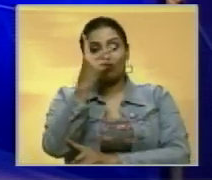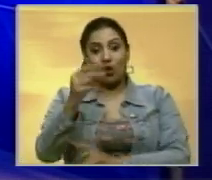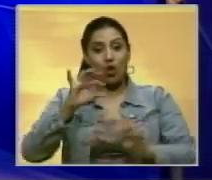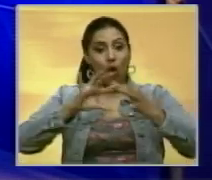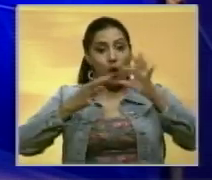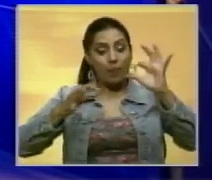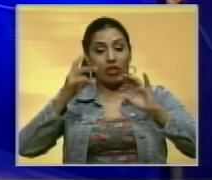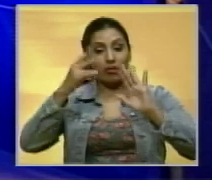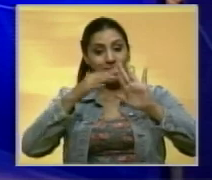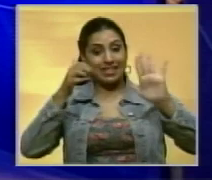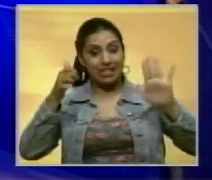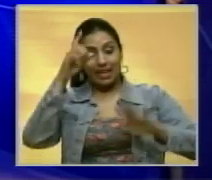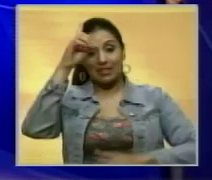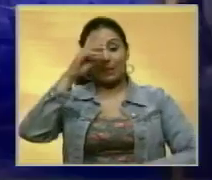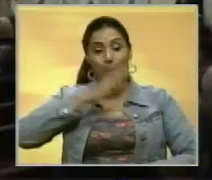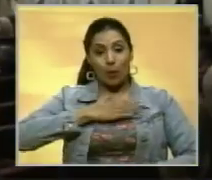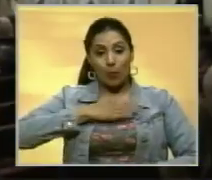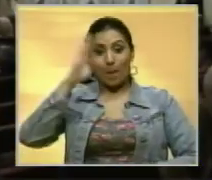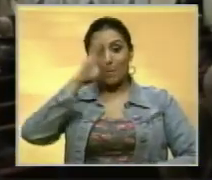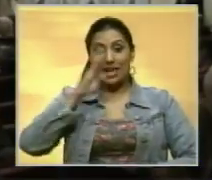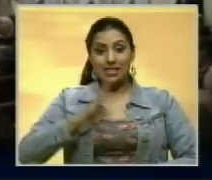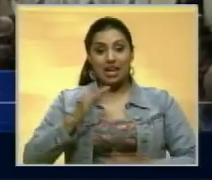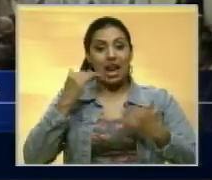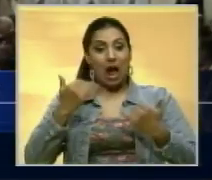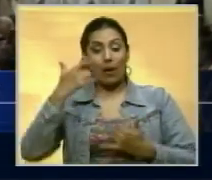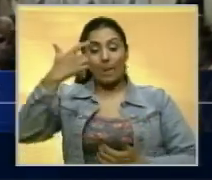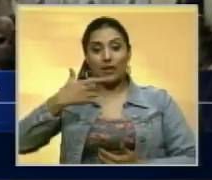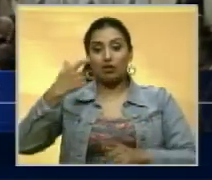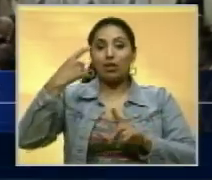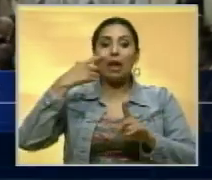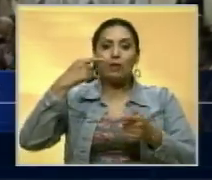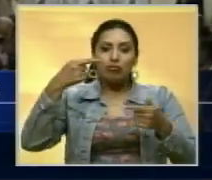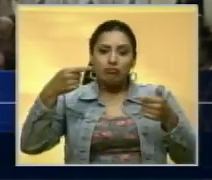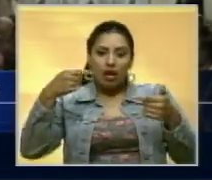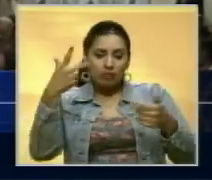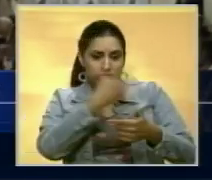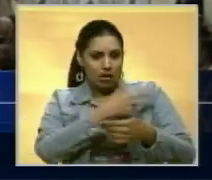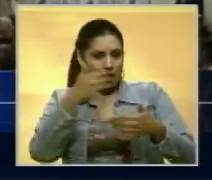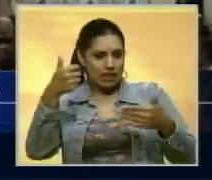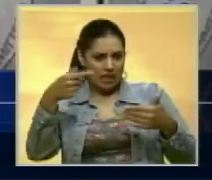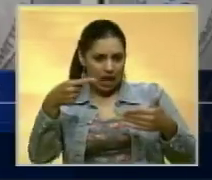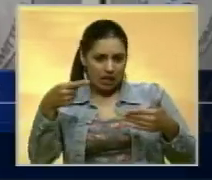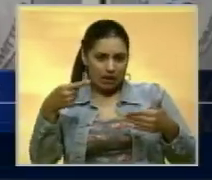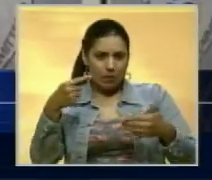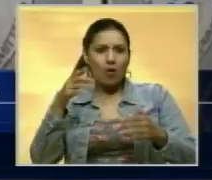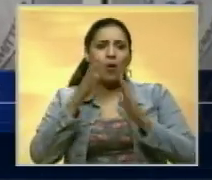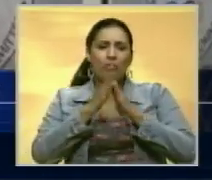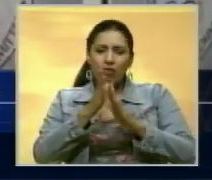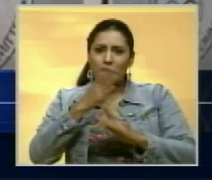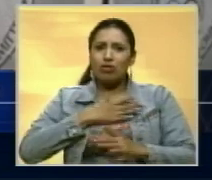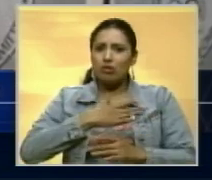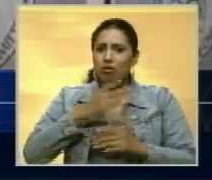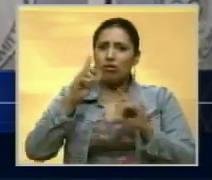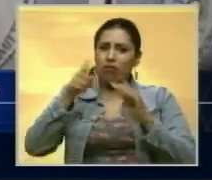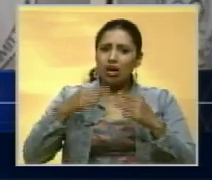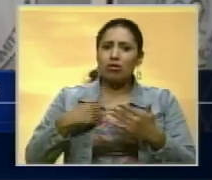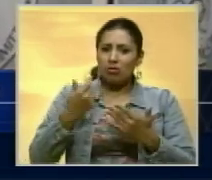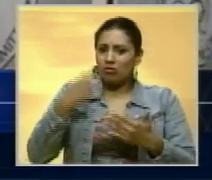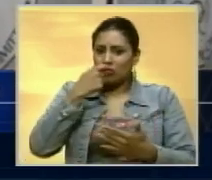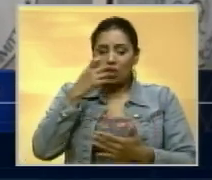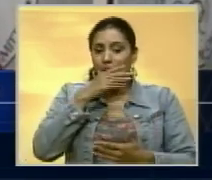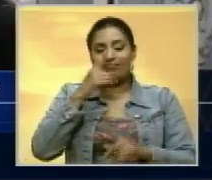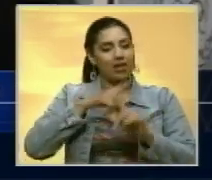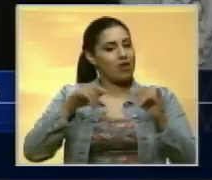Río 2016. Los atletas que no habían dado positivo en controles antidopaje fueron al TAS pidiendo anular la suspensión, pero